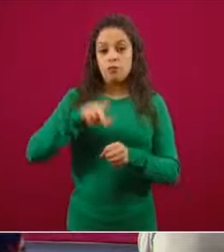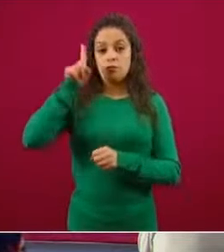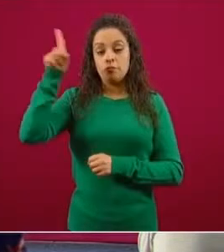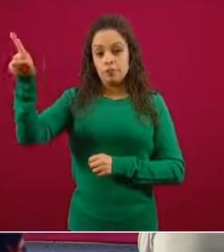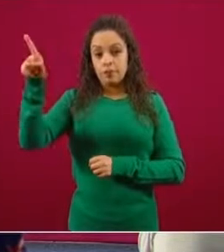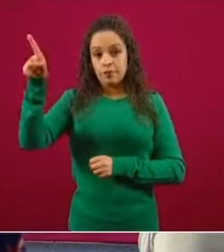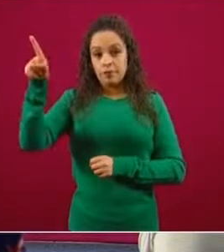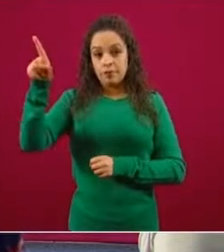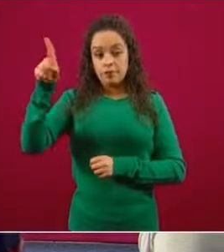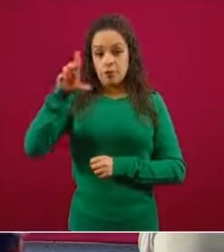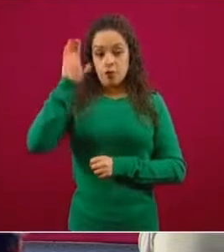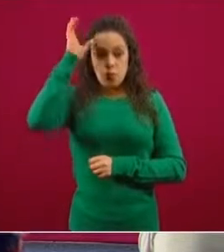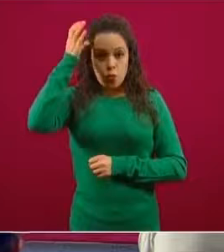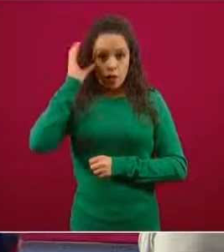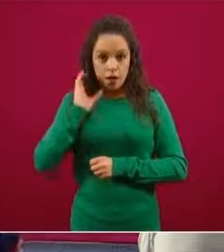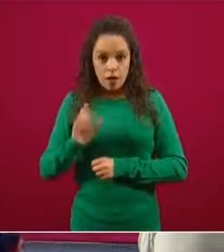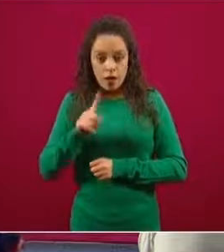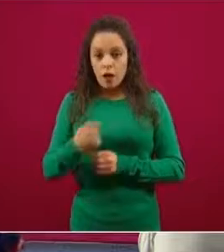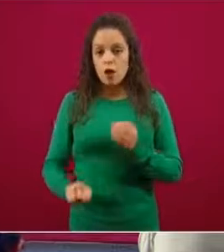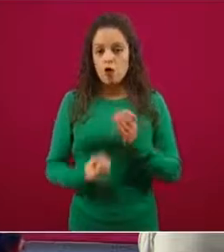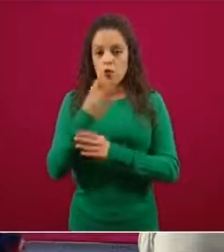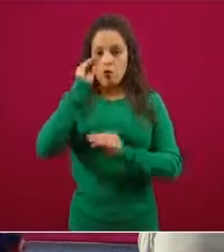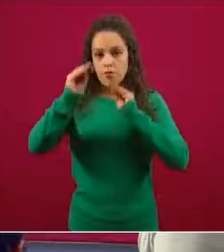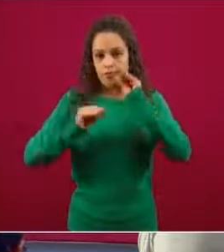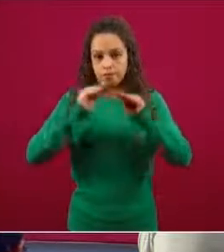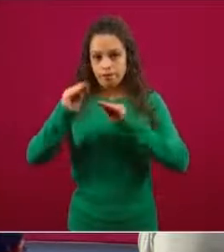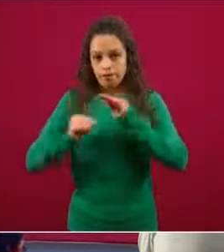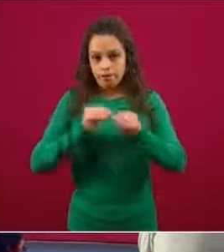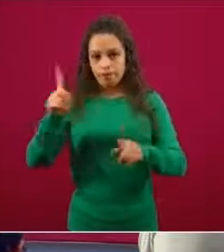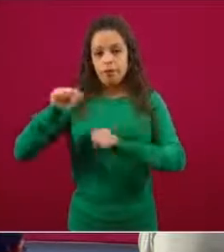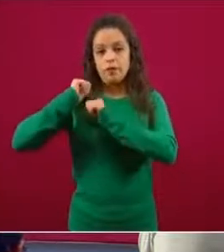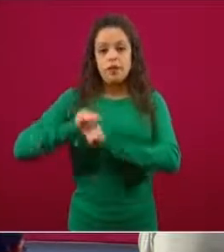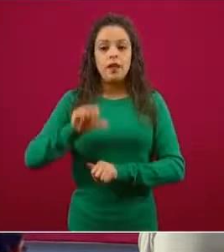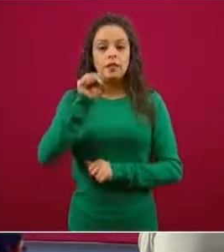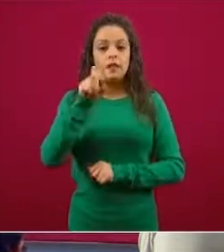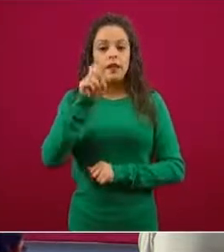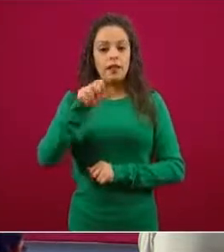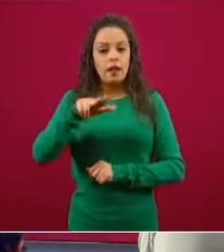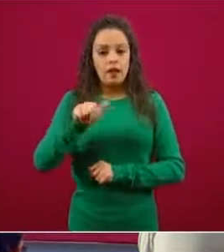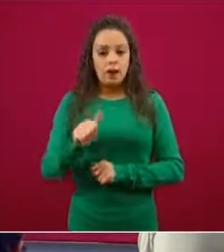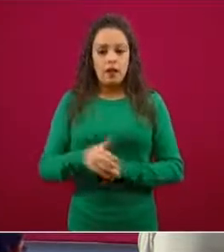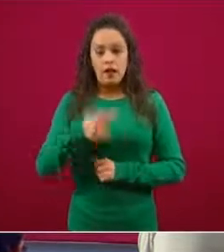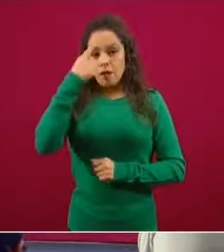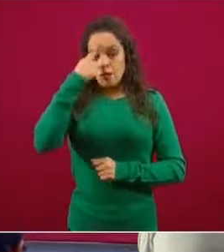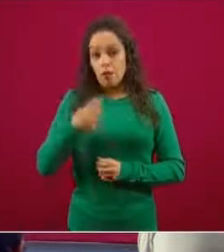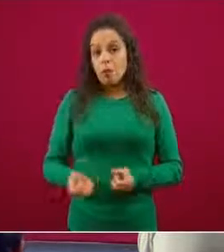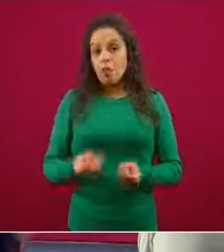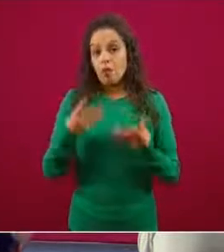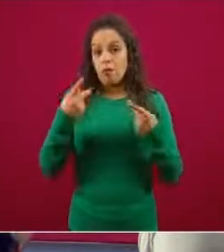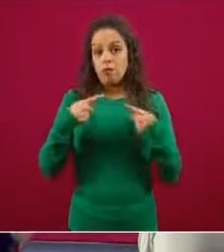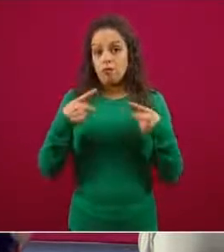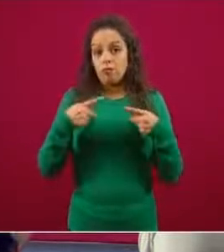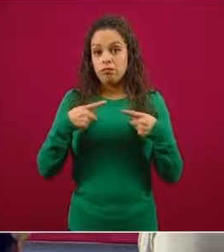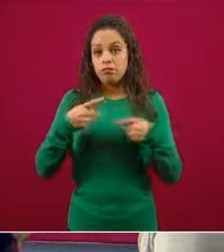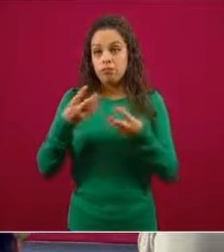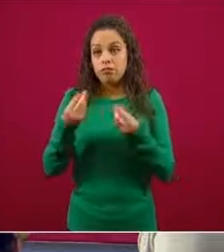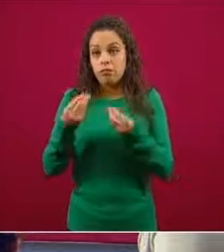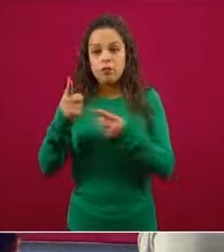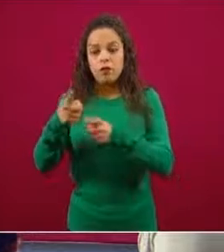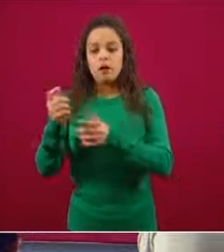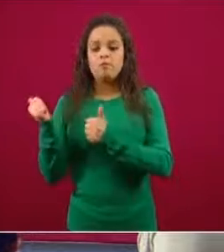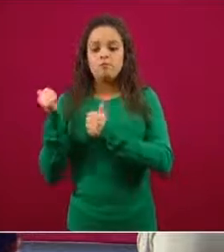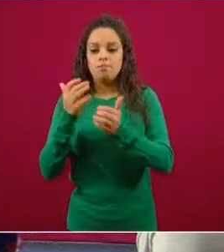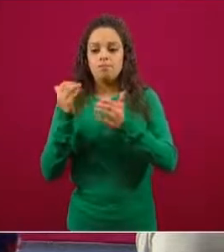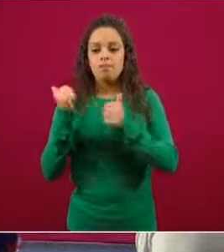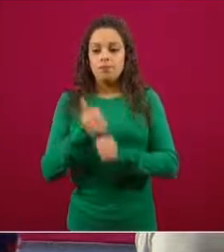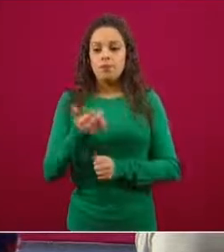aproximadamente 10 días podrá atender personas adicionales y requieren 50 ventiladores cuya compra